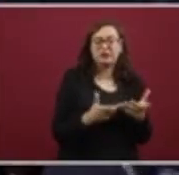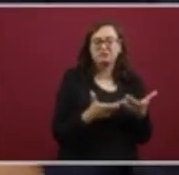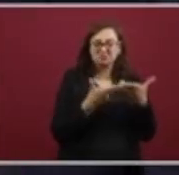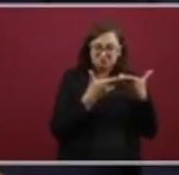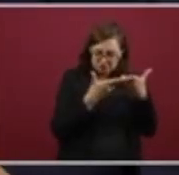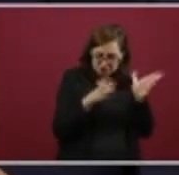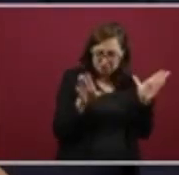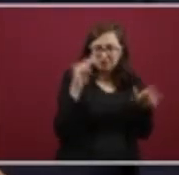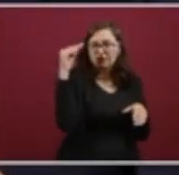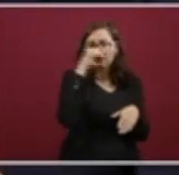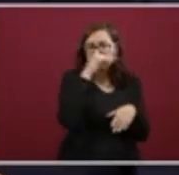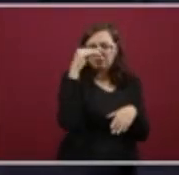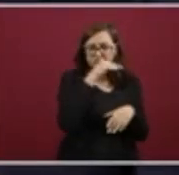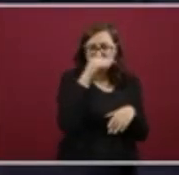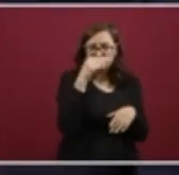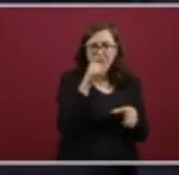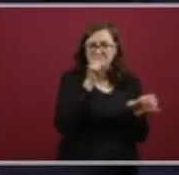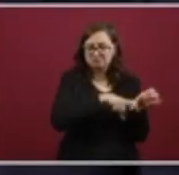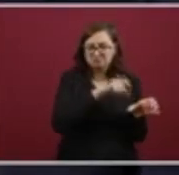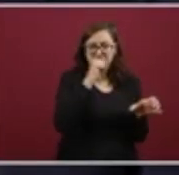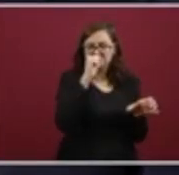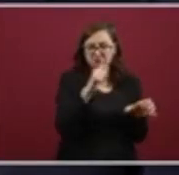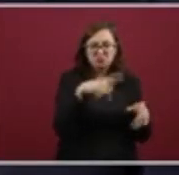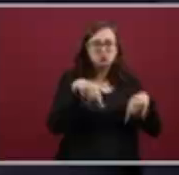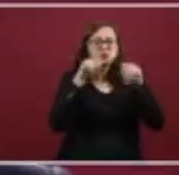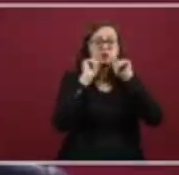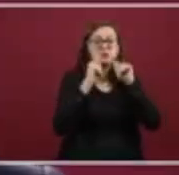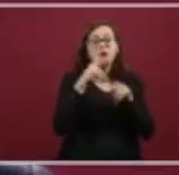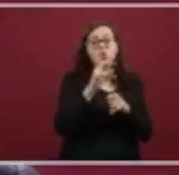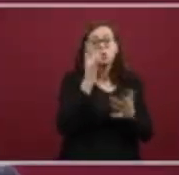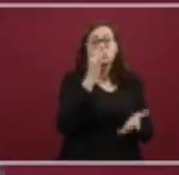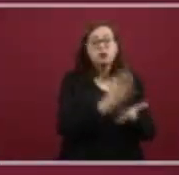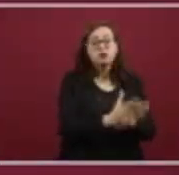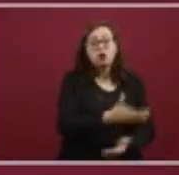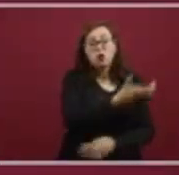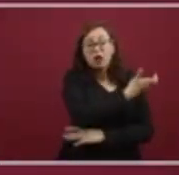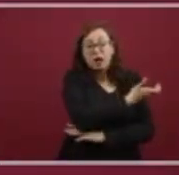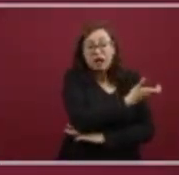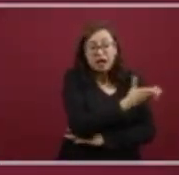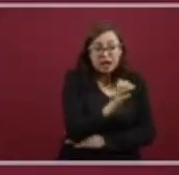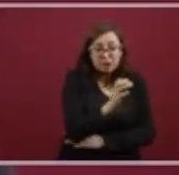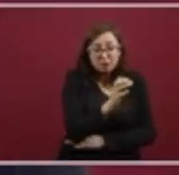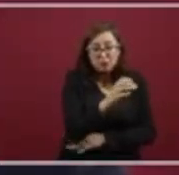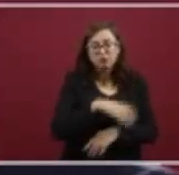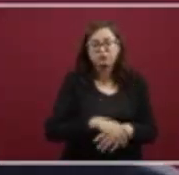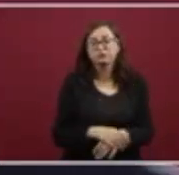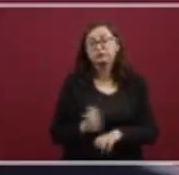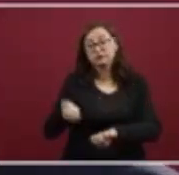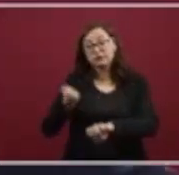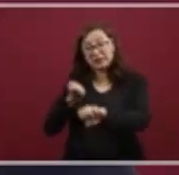abierta, las unidades médicas rurales. Los estados